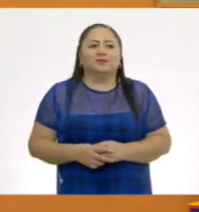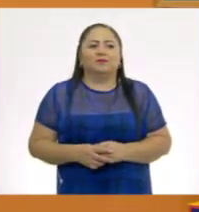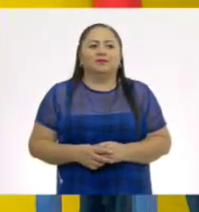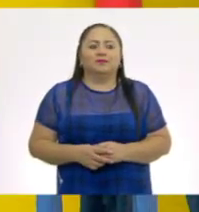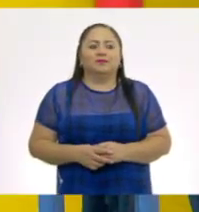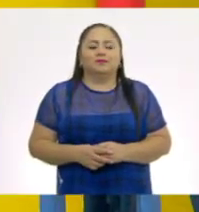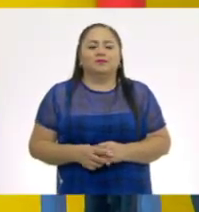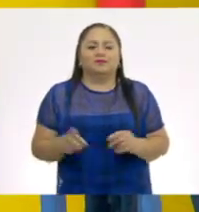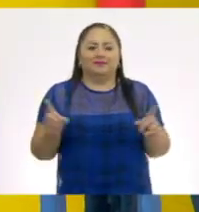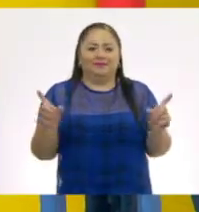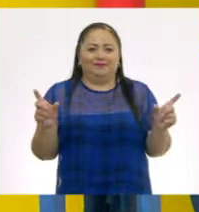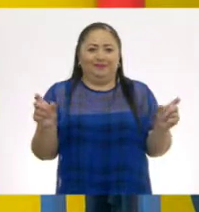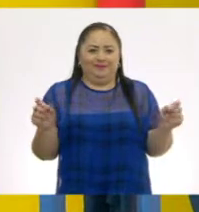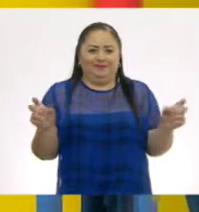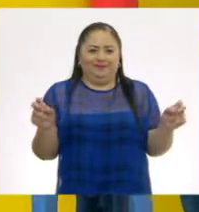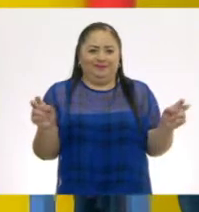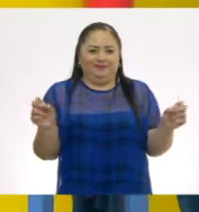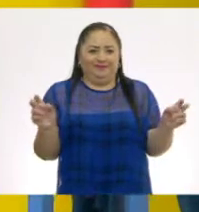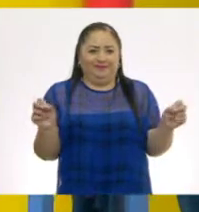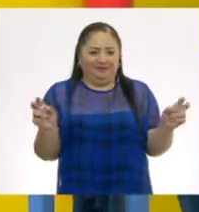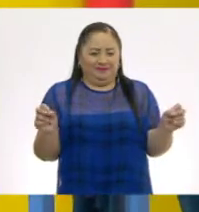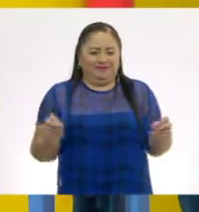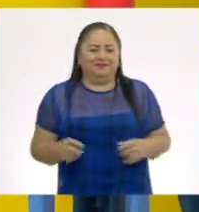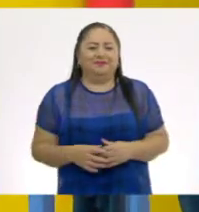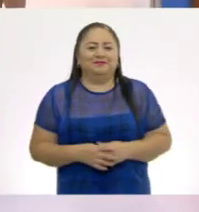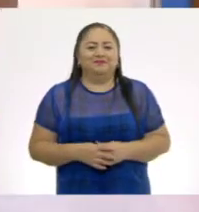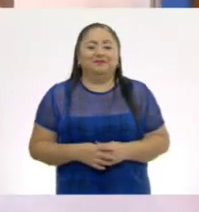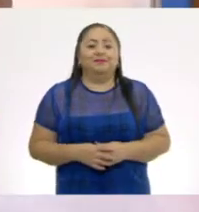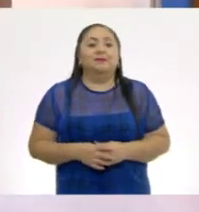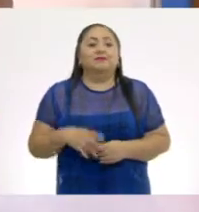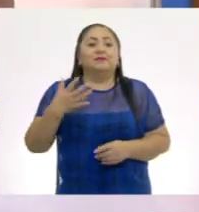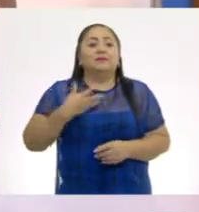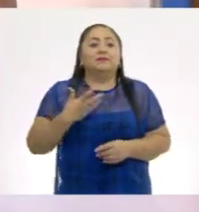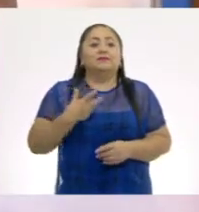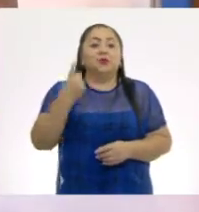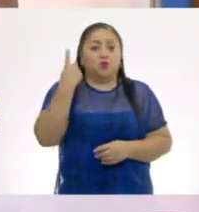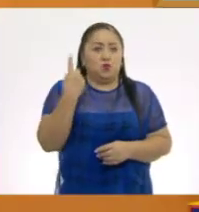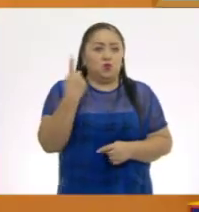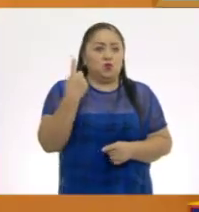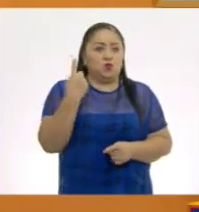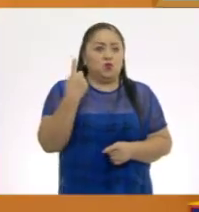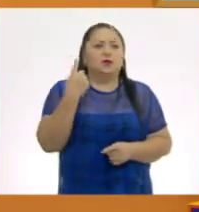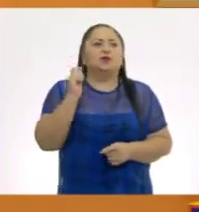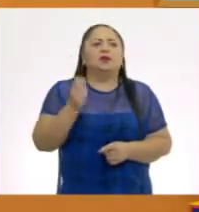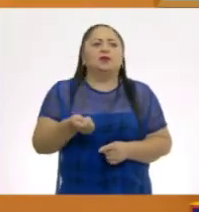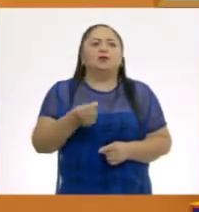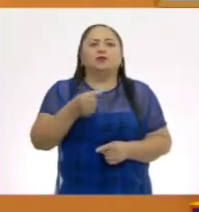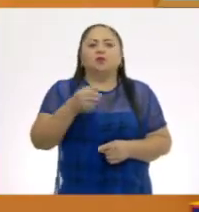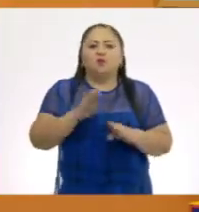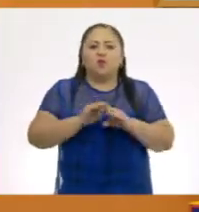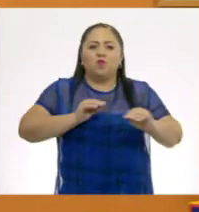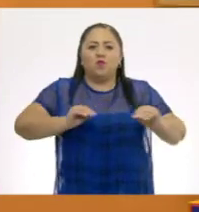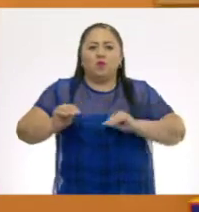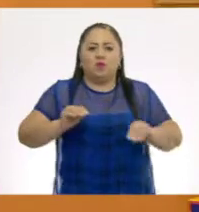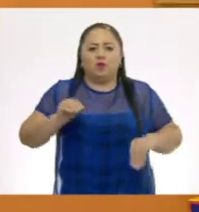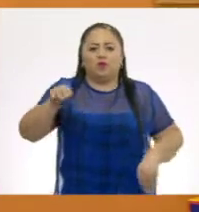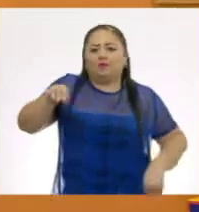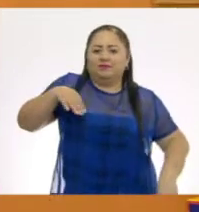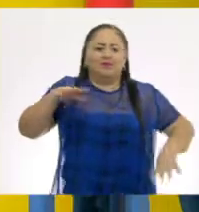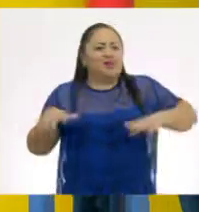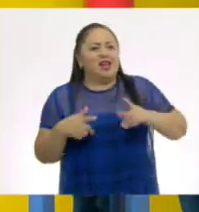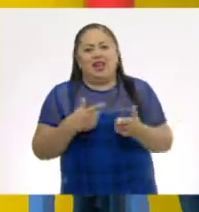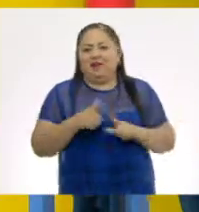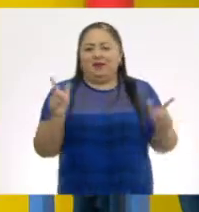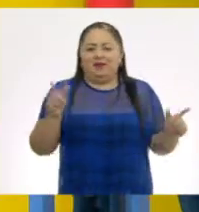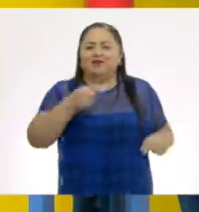Aquí. Y ese muy bien. Es un cangrejo. ¿Sale? Y aquí tenemos uno. Sí. Ese es como un movimiento egipcio, ¿no? Libre. Este